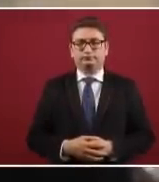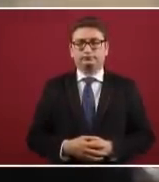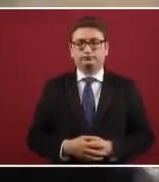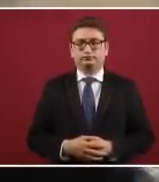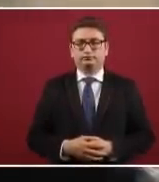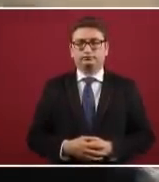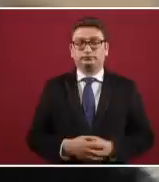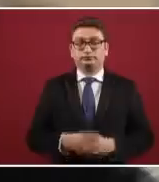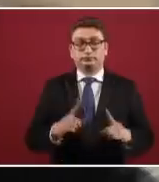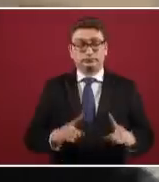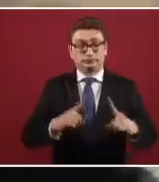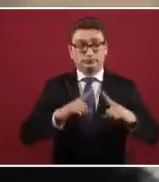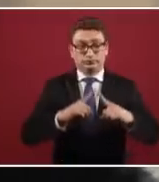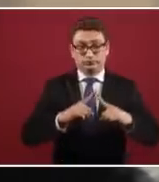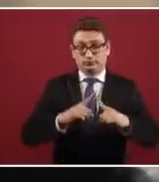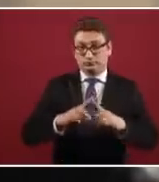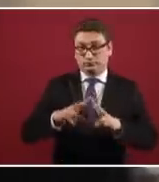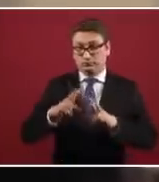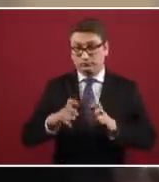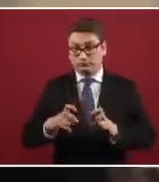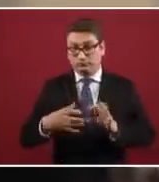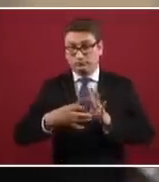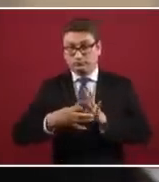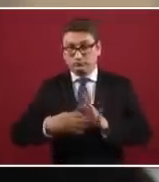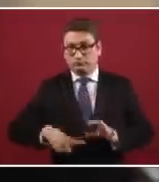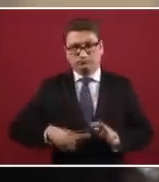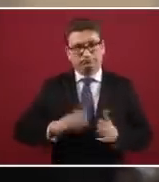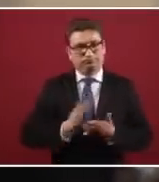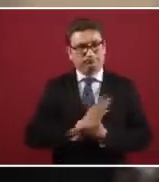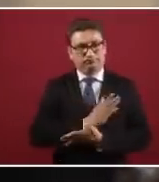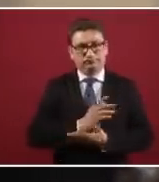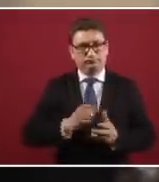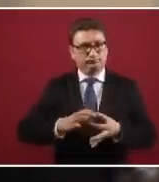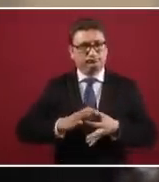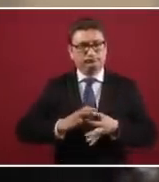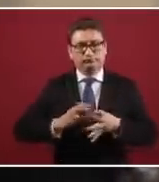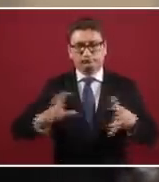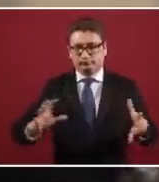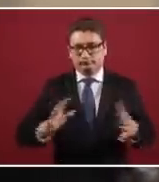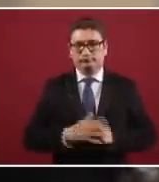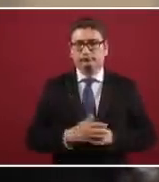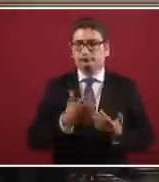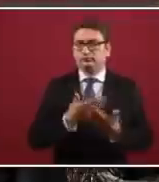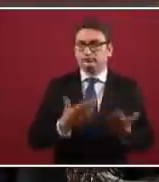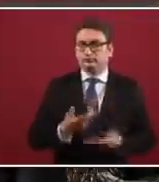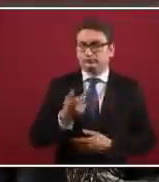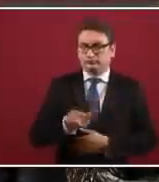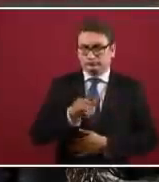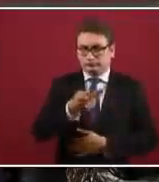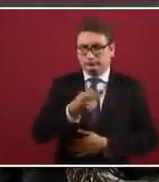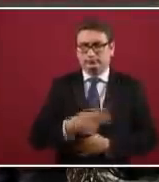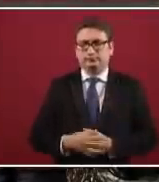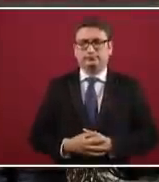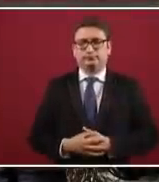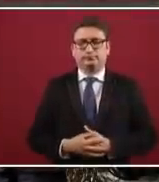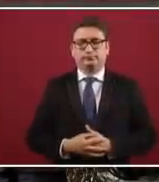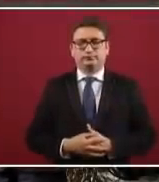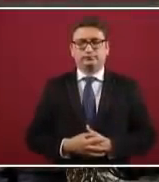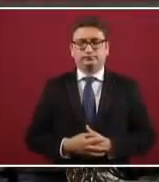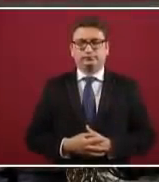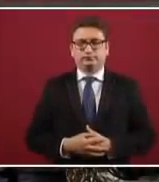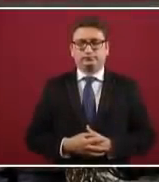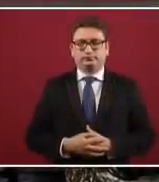los asuntos sociales. Mi pregunta es, ¿cuál es el estado que guarda de la